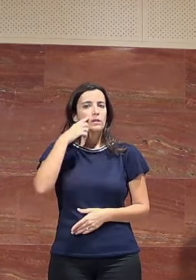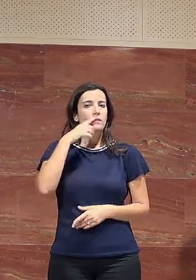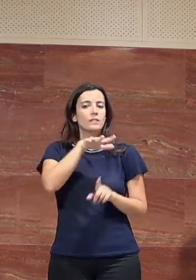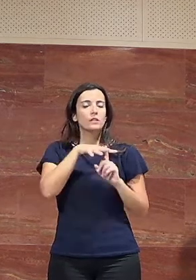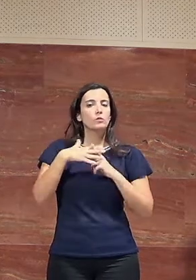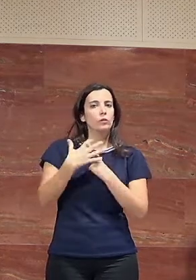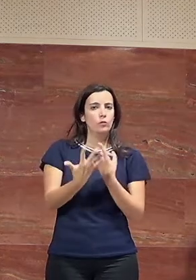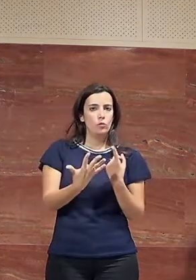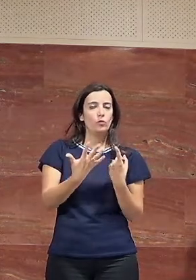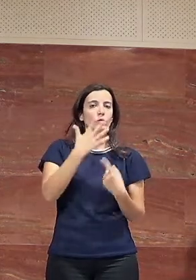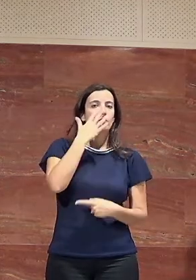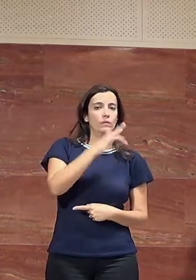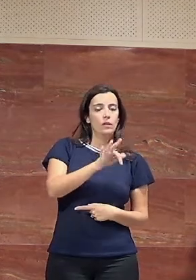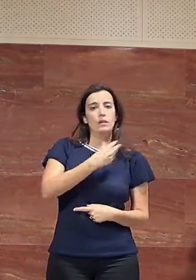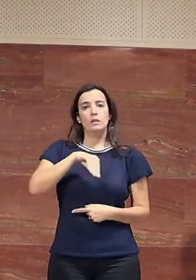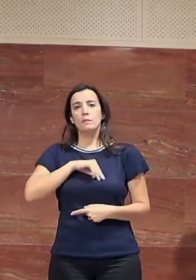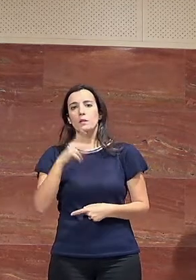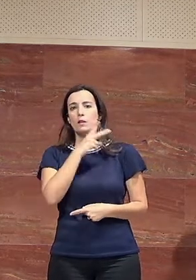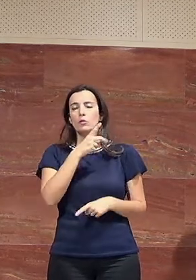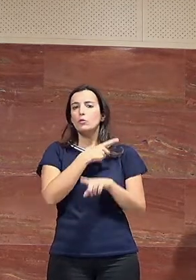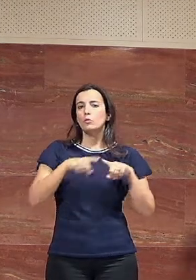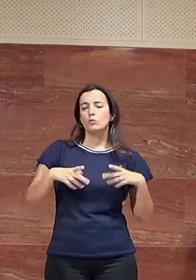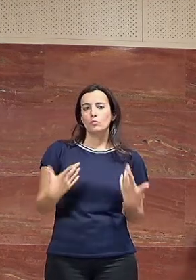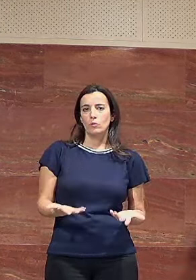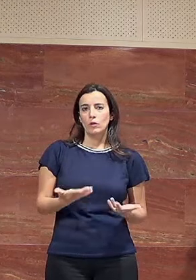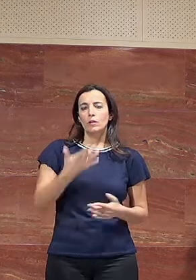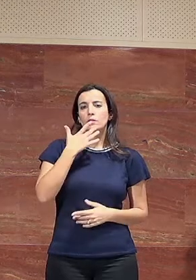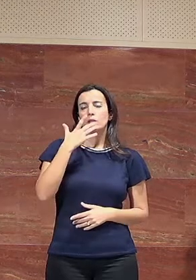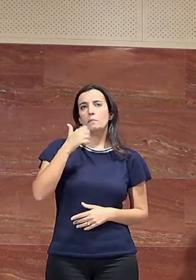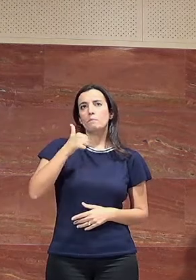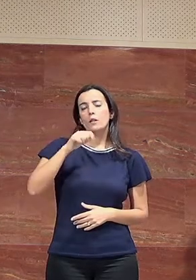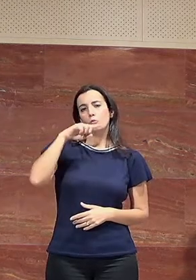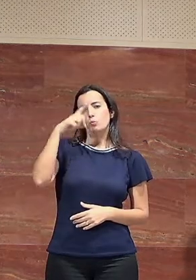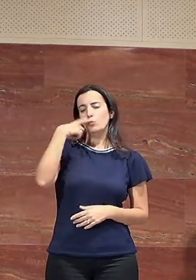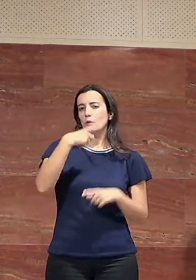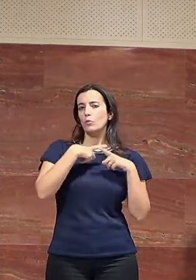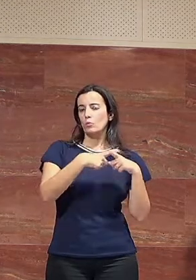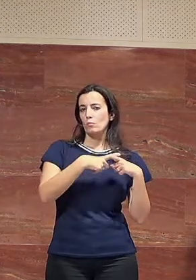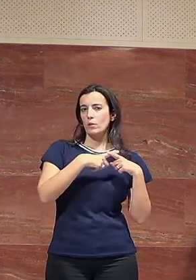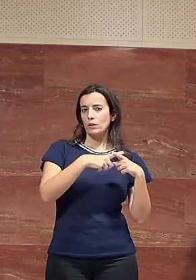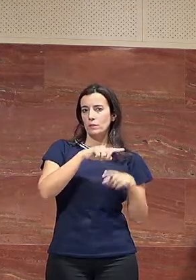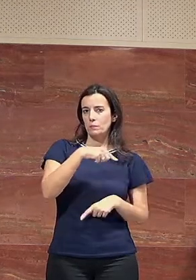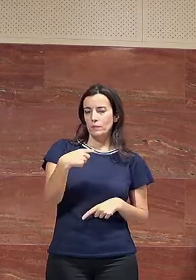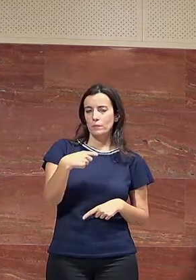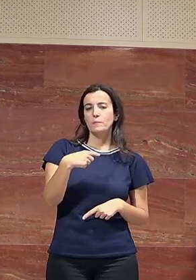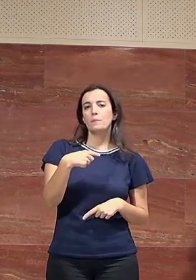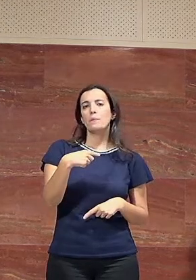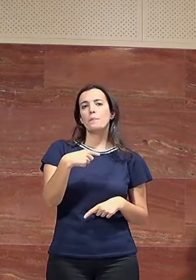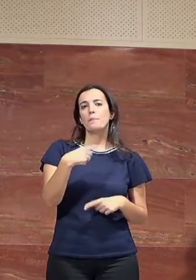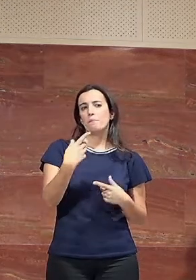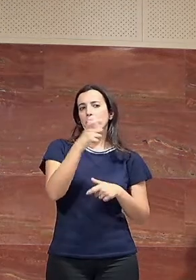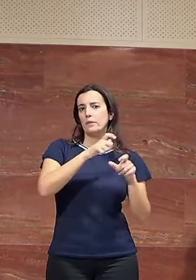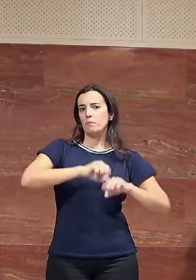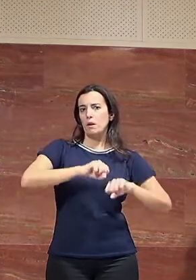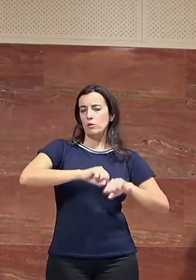este sentido entre Francia y España, si hay más cultura de compartir pisos, de que la gente